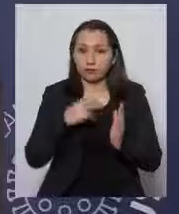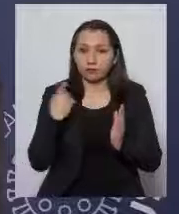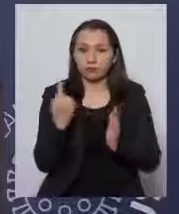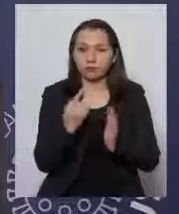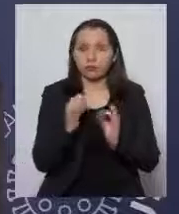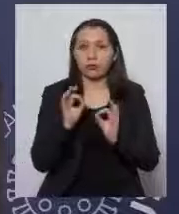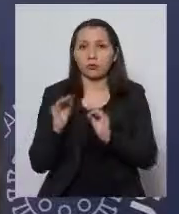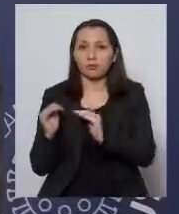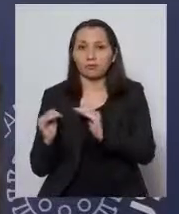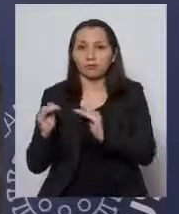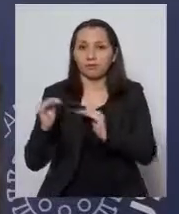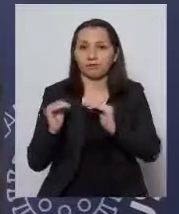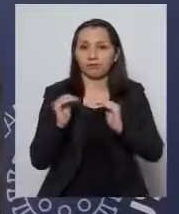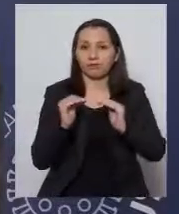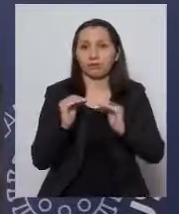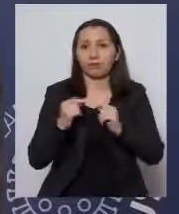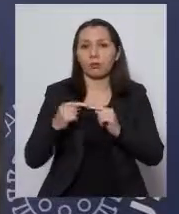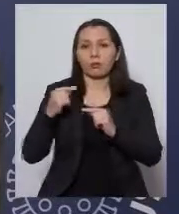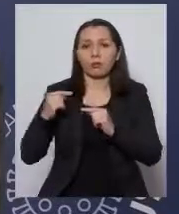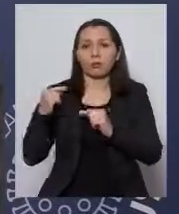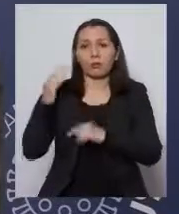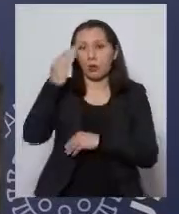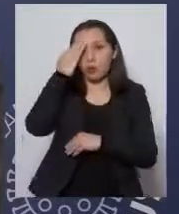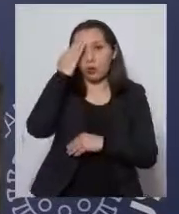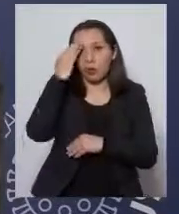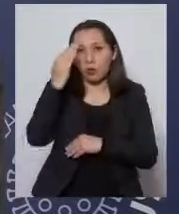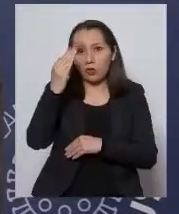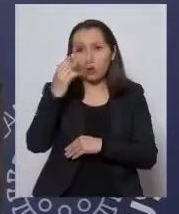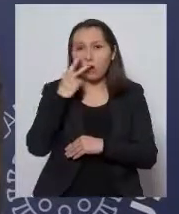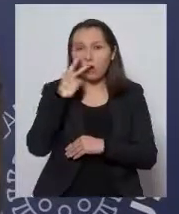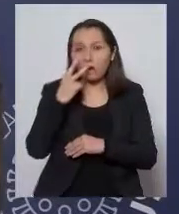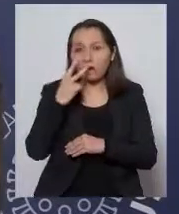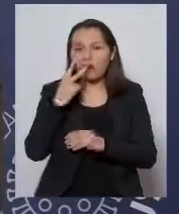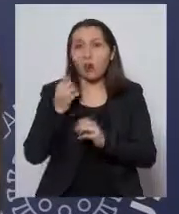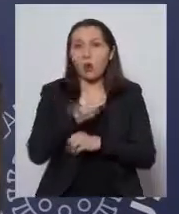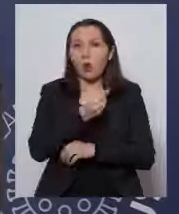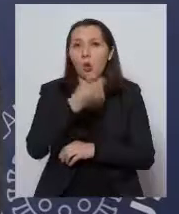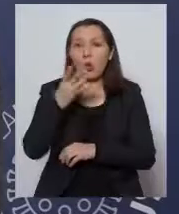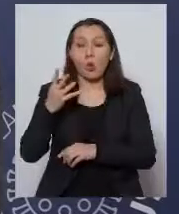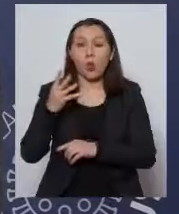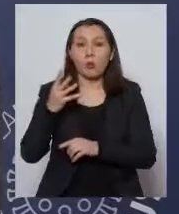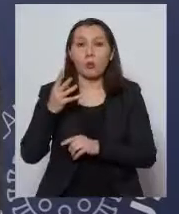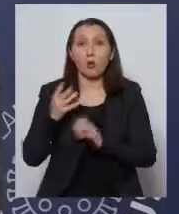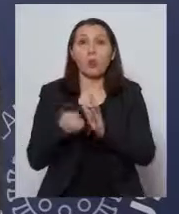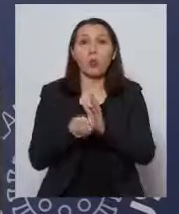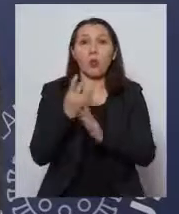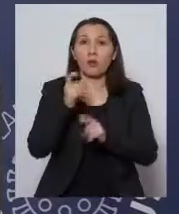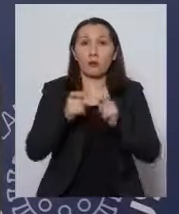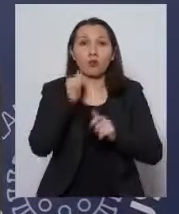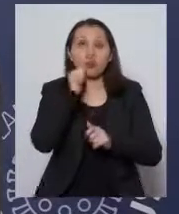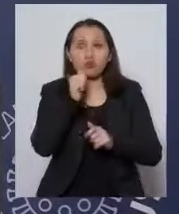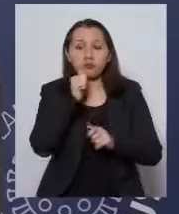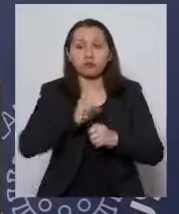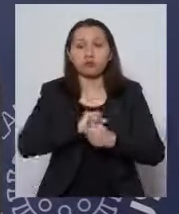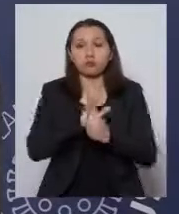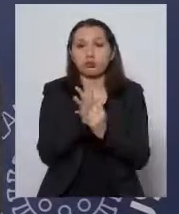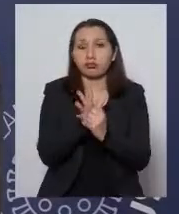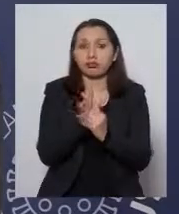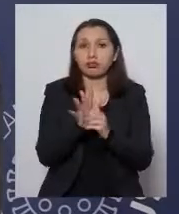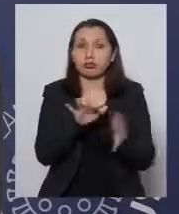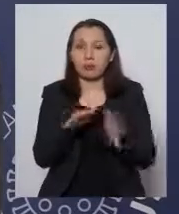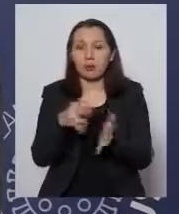Hemos estabilizado desde hace algunos días en un número de nuevos contagiados de alrededor